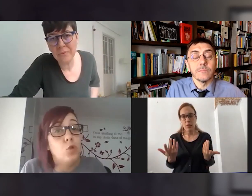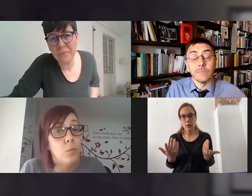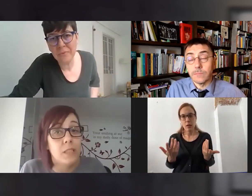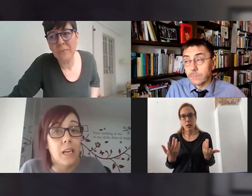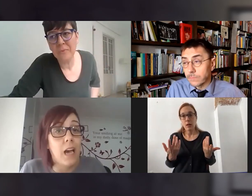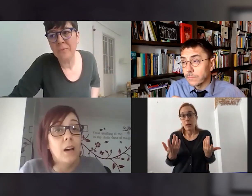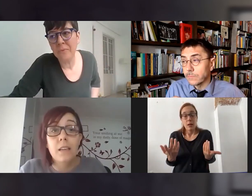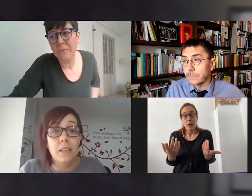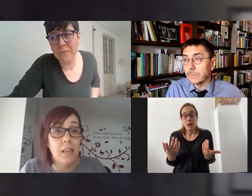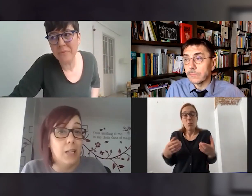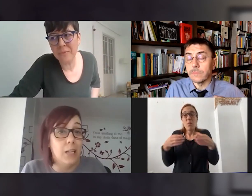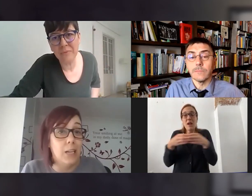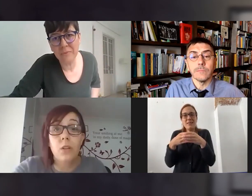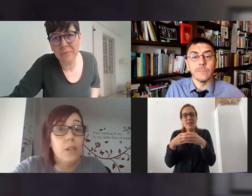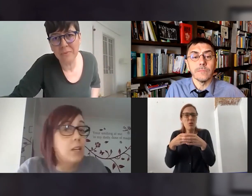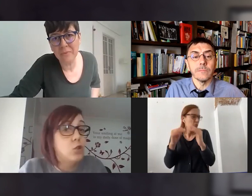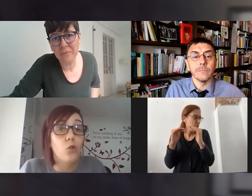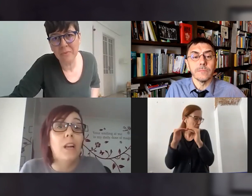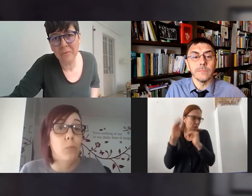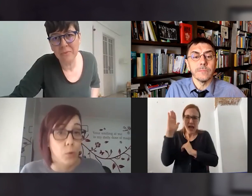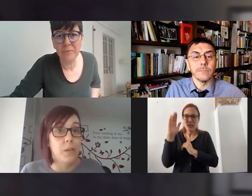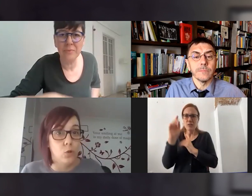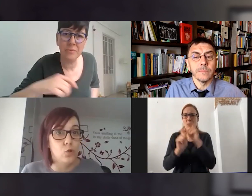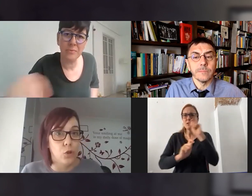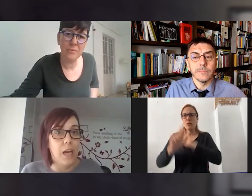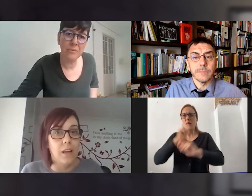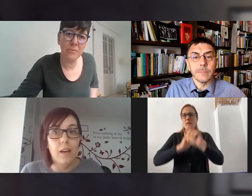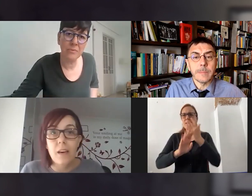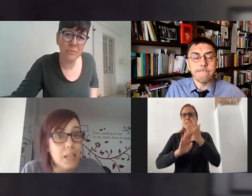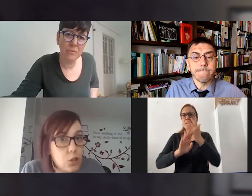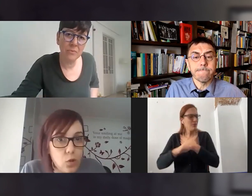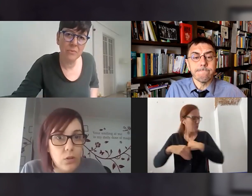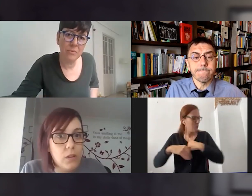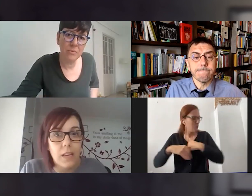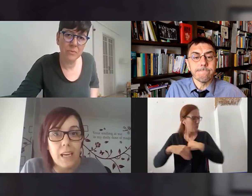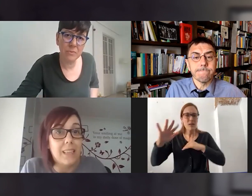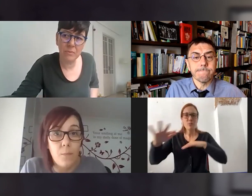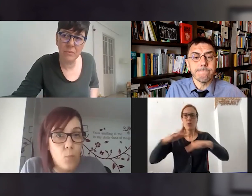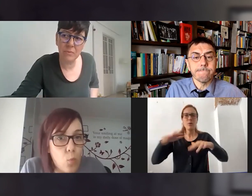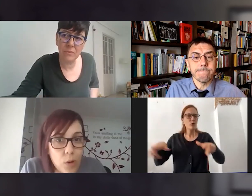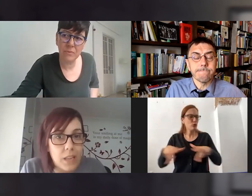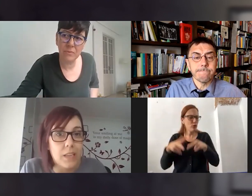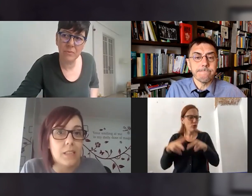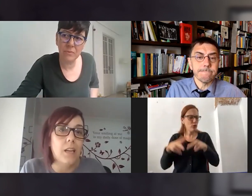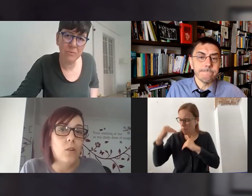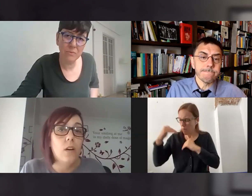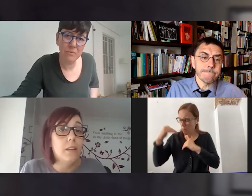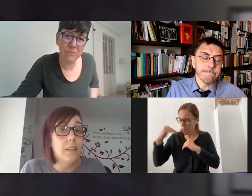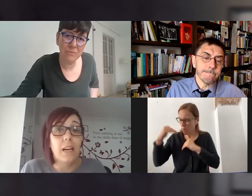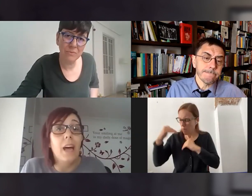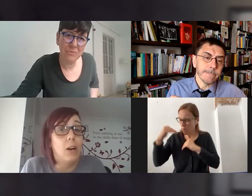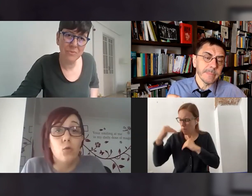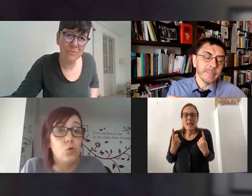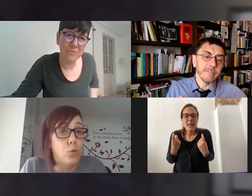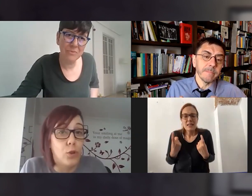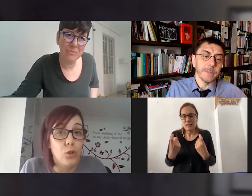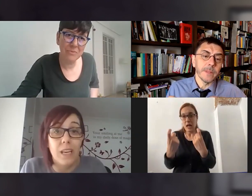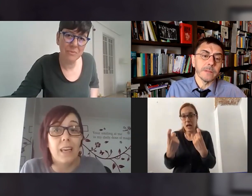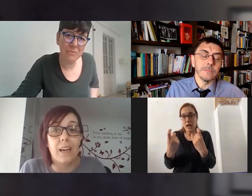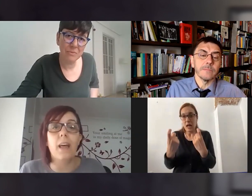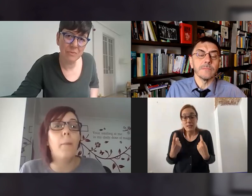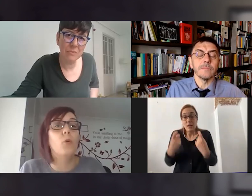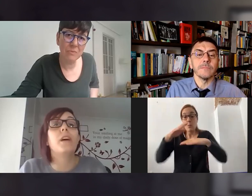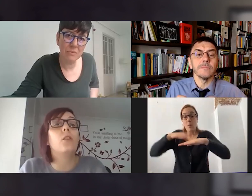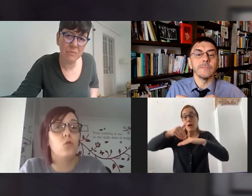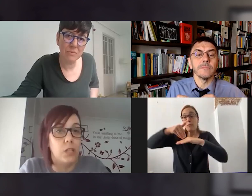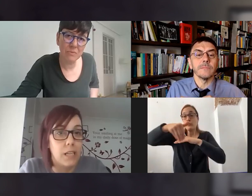que van mucho más allá de la asociación de vecinos o del movimiento social. Esto es muy necesario de cara a la construcción y